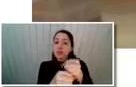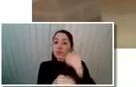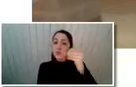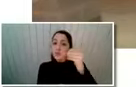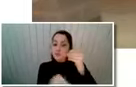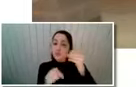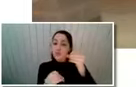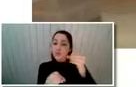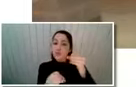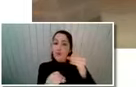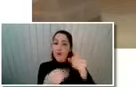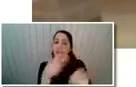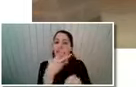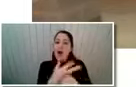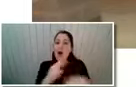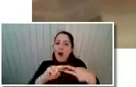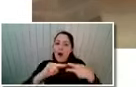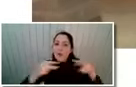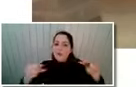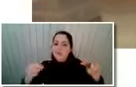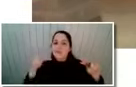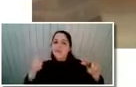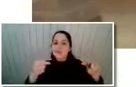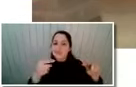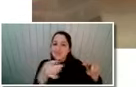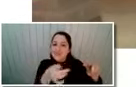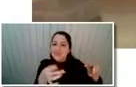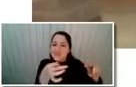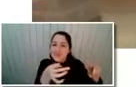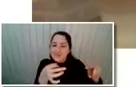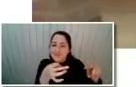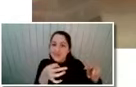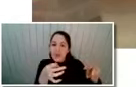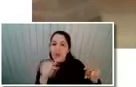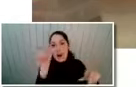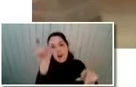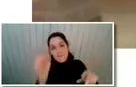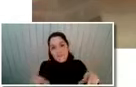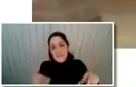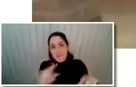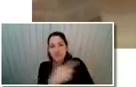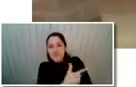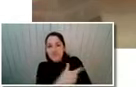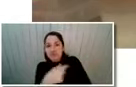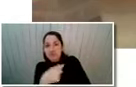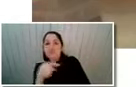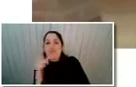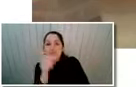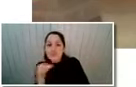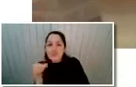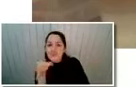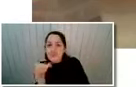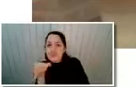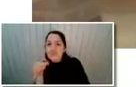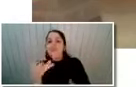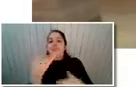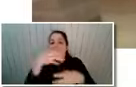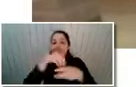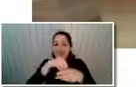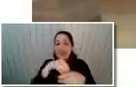material genético y las células del huésped, que en este caso es el humano, y también, si es que esa persona